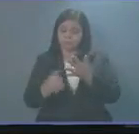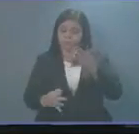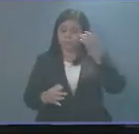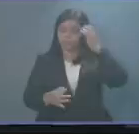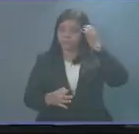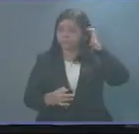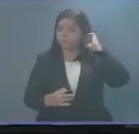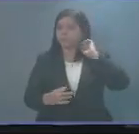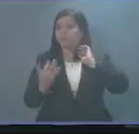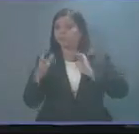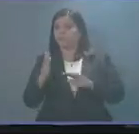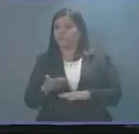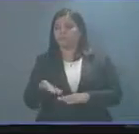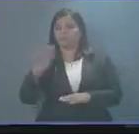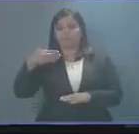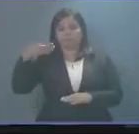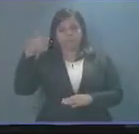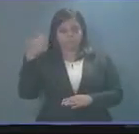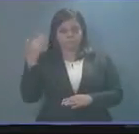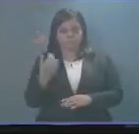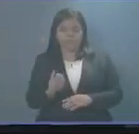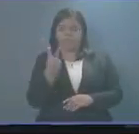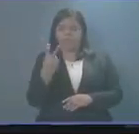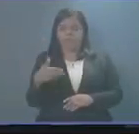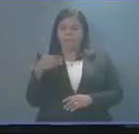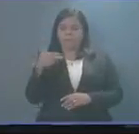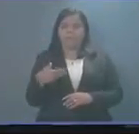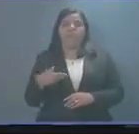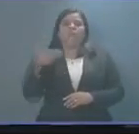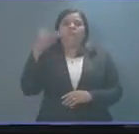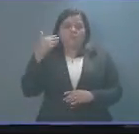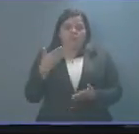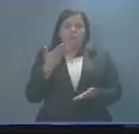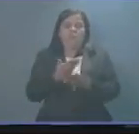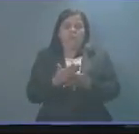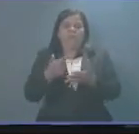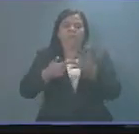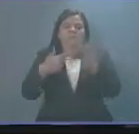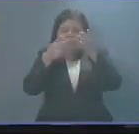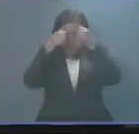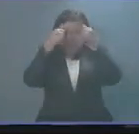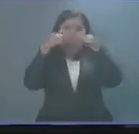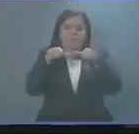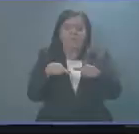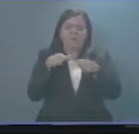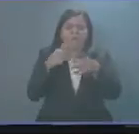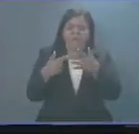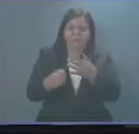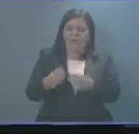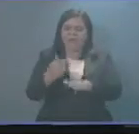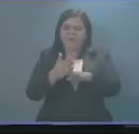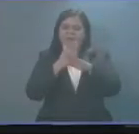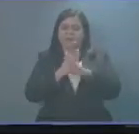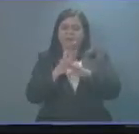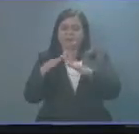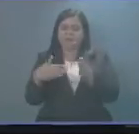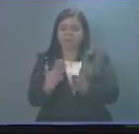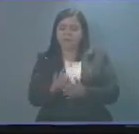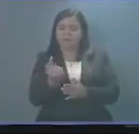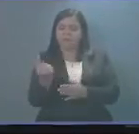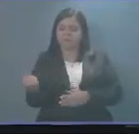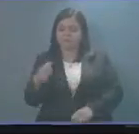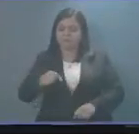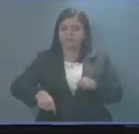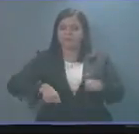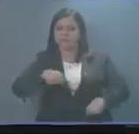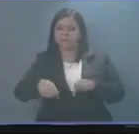que se propuso hace 2 años para aprobar la ley de fomento y protección a los ciclistas en